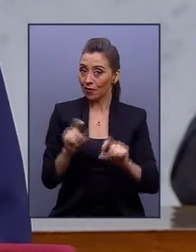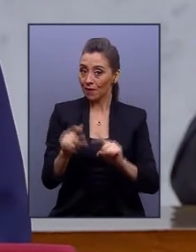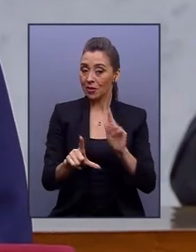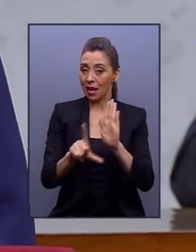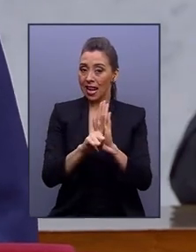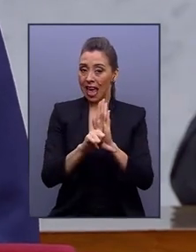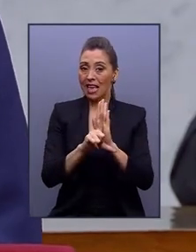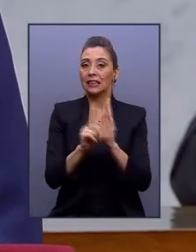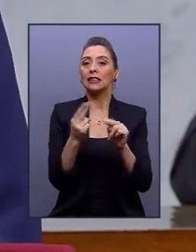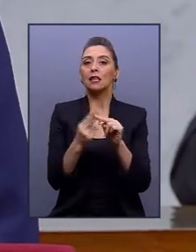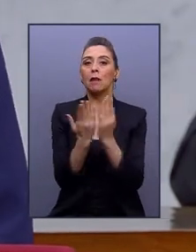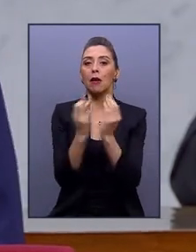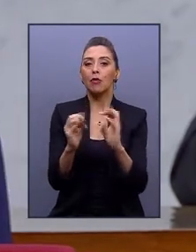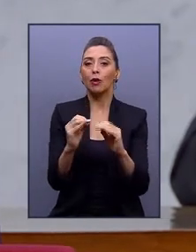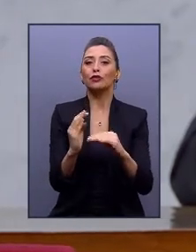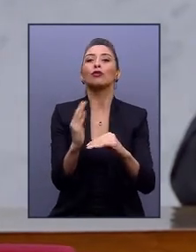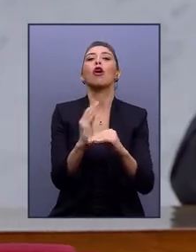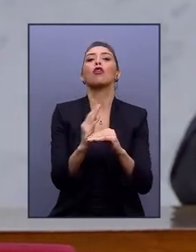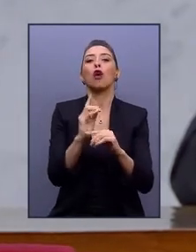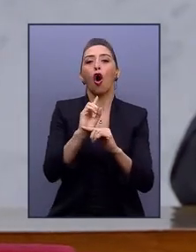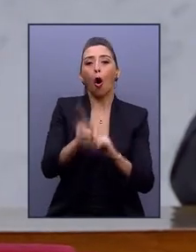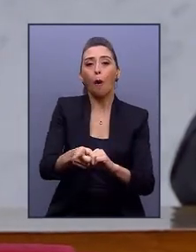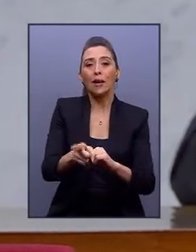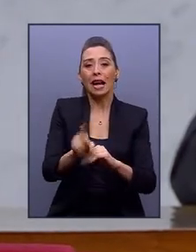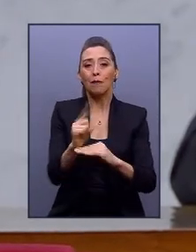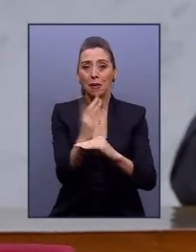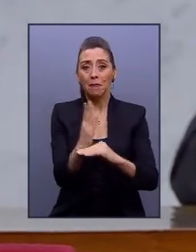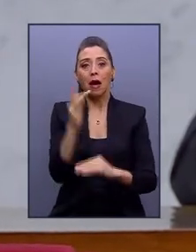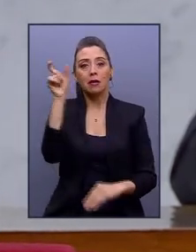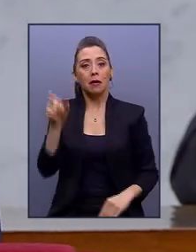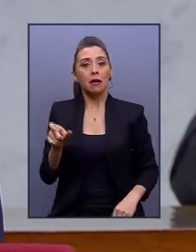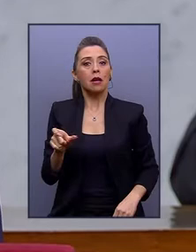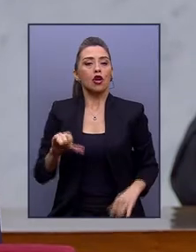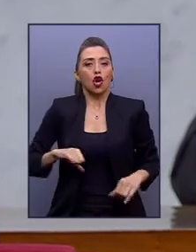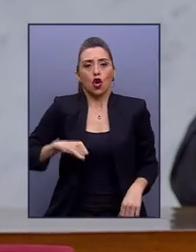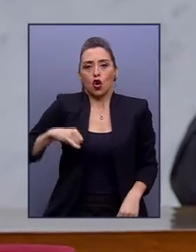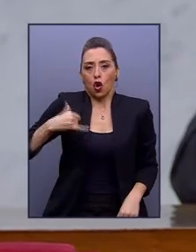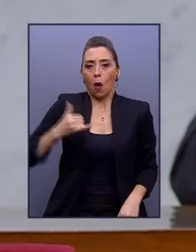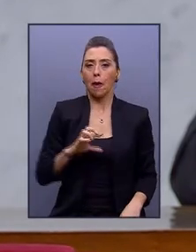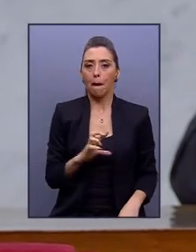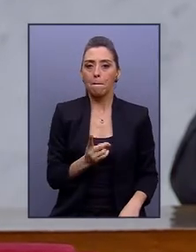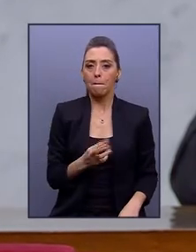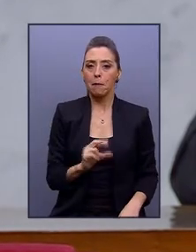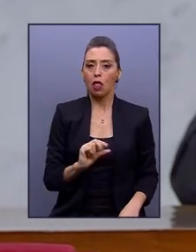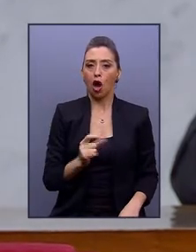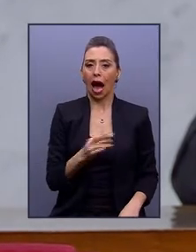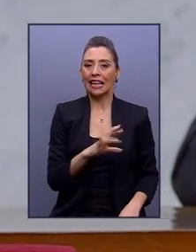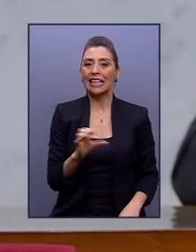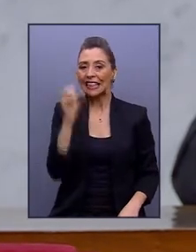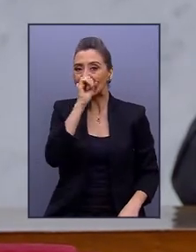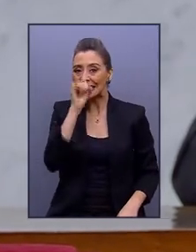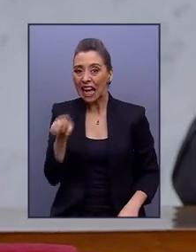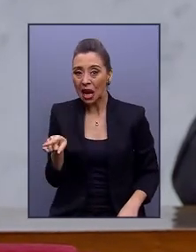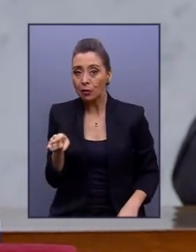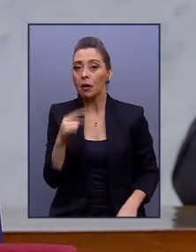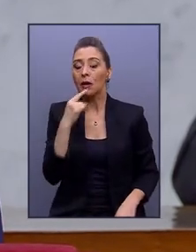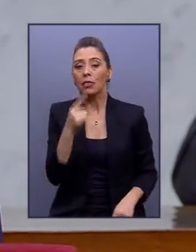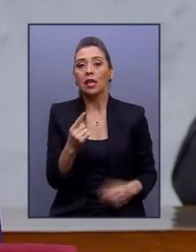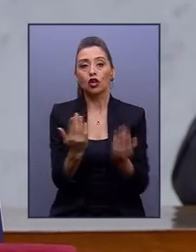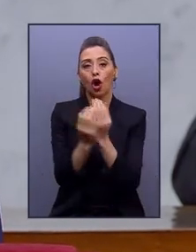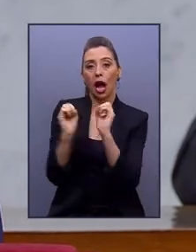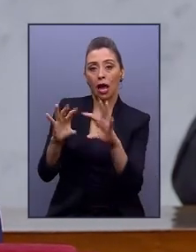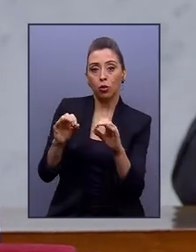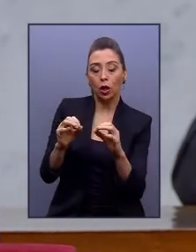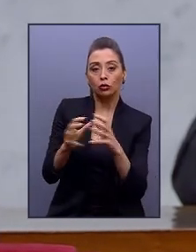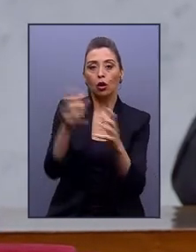ley de instrucción primaria obligatoria, un joven Pedro Aguirre Cerda decía que la educación multiplica el producto de la